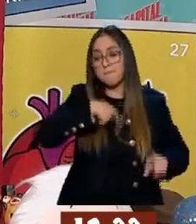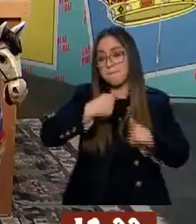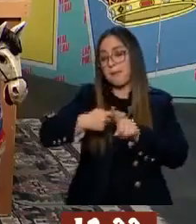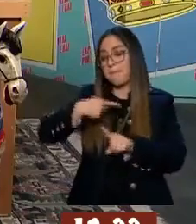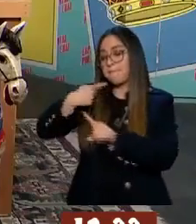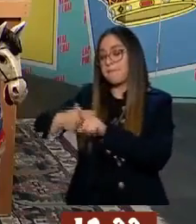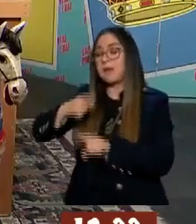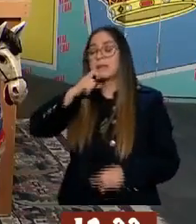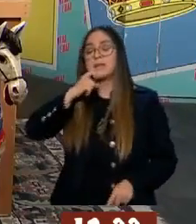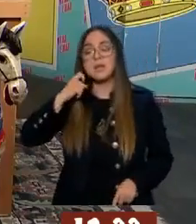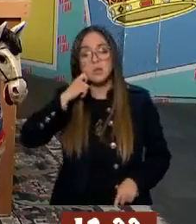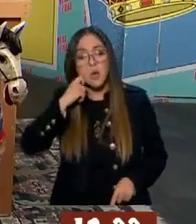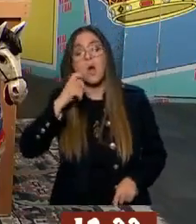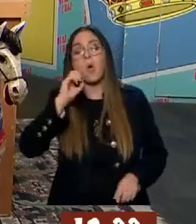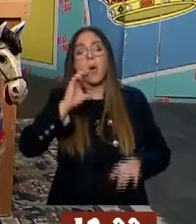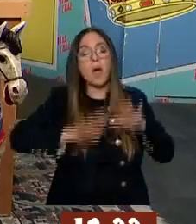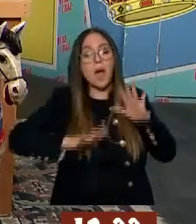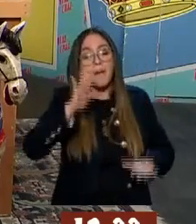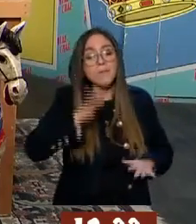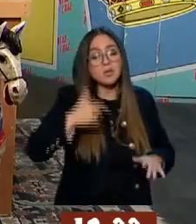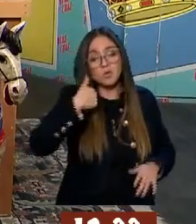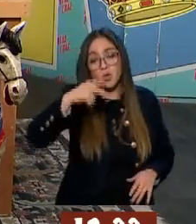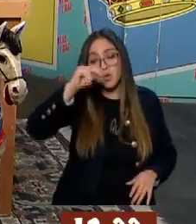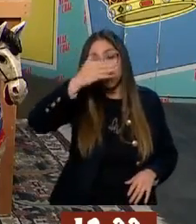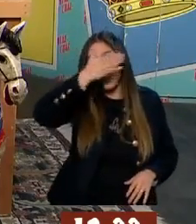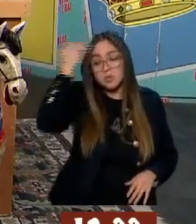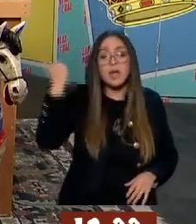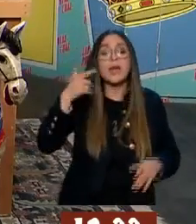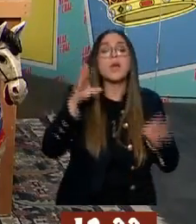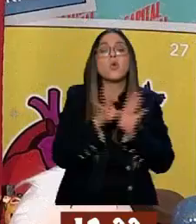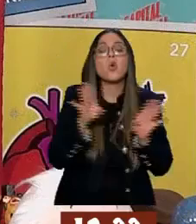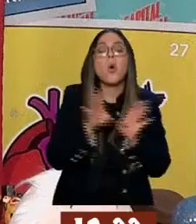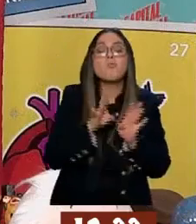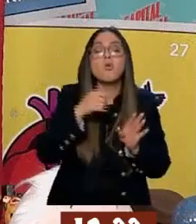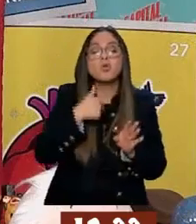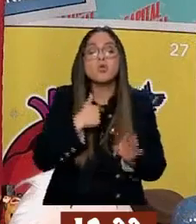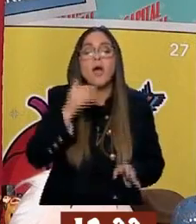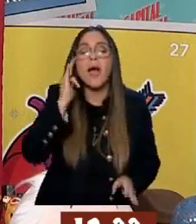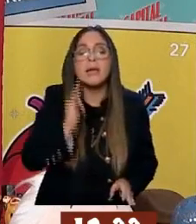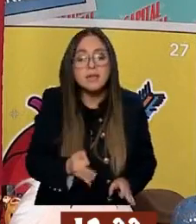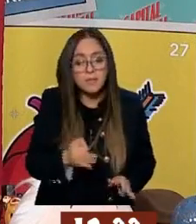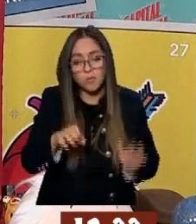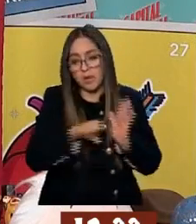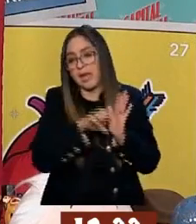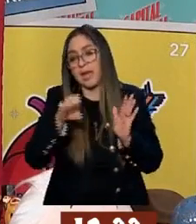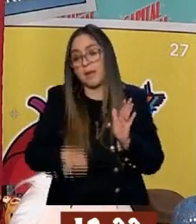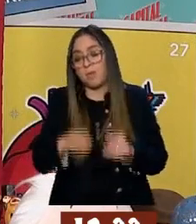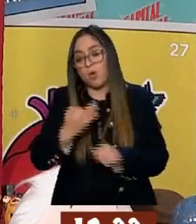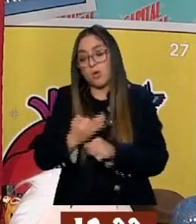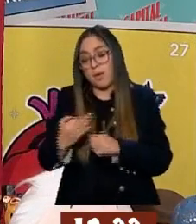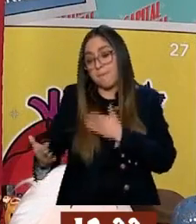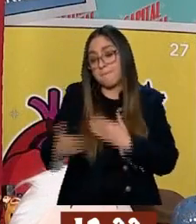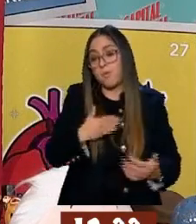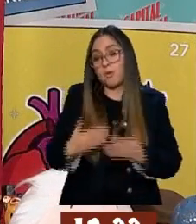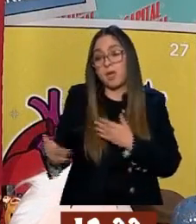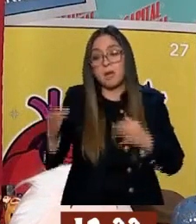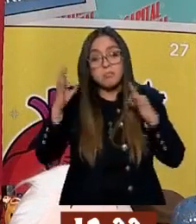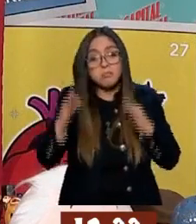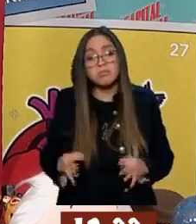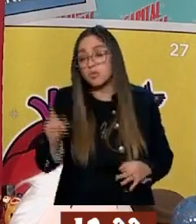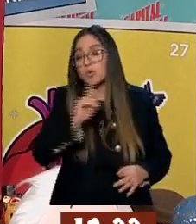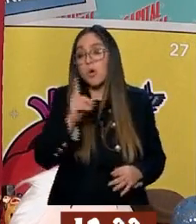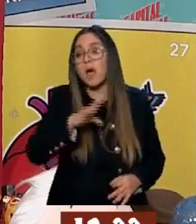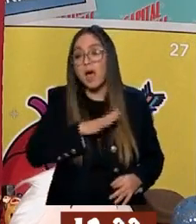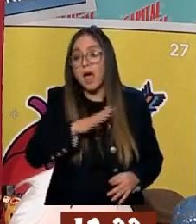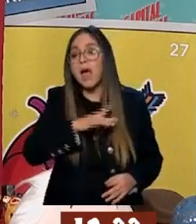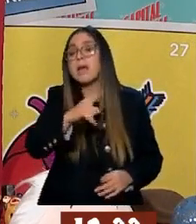se dan cuenta o no nos damos cuenta cuando lo llevamos a cabo? No es nada más para hacerlo actual, sino sí habla de problemáticas, como dices